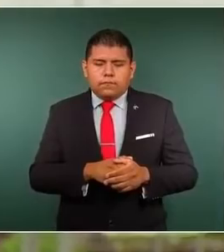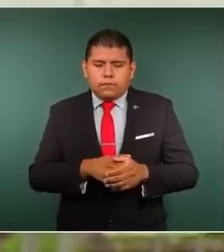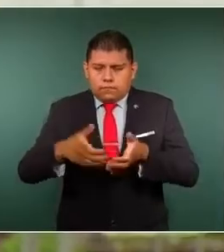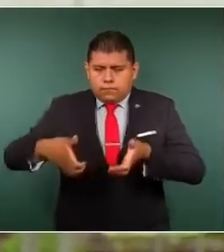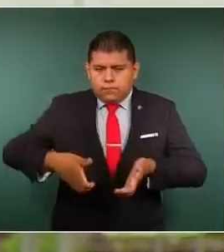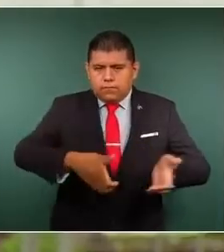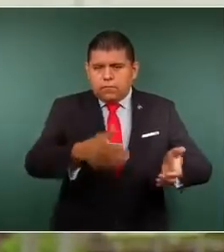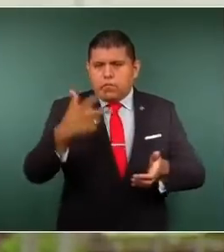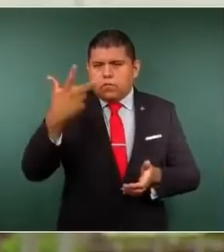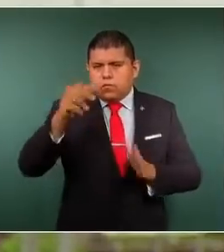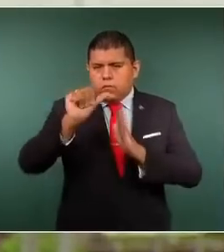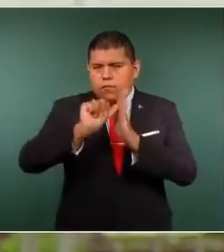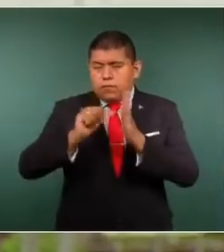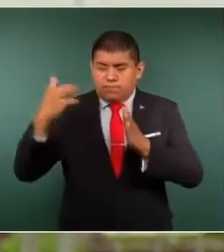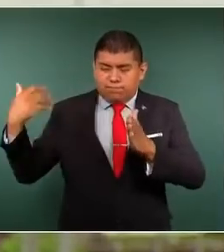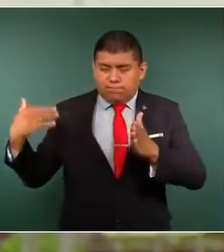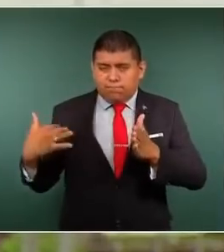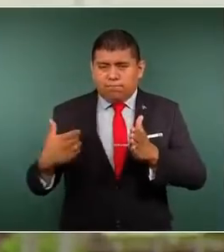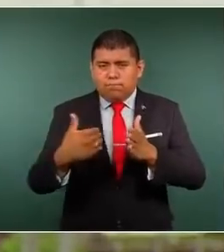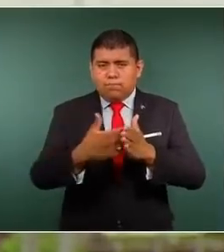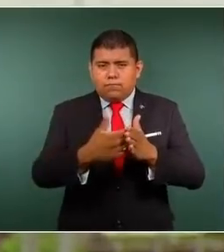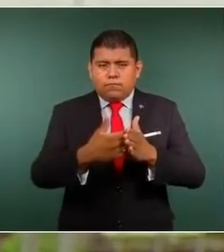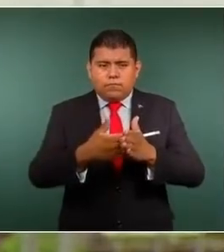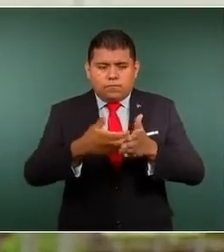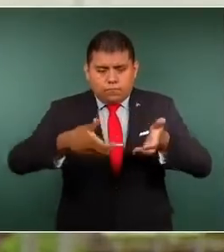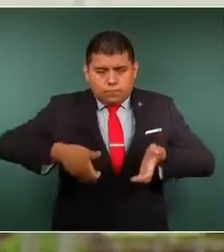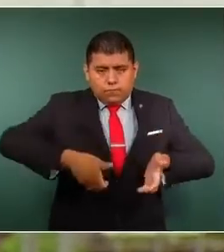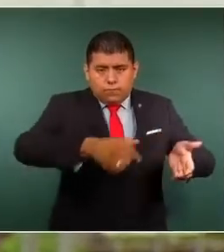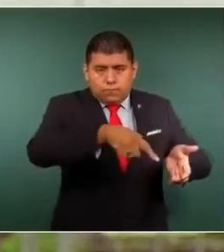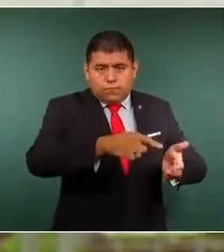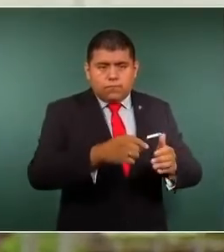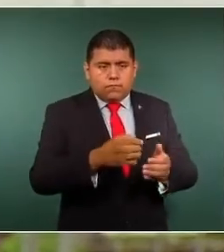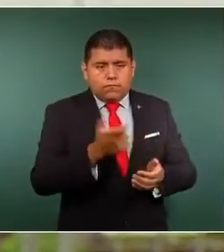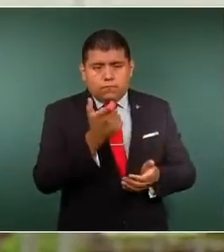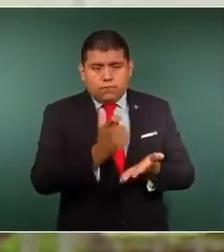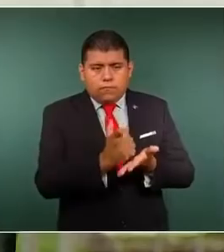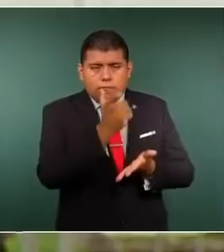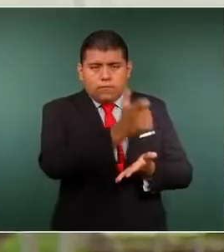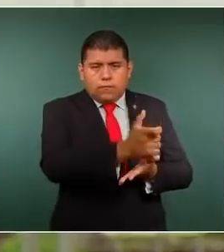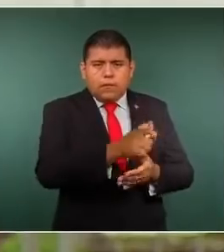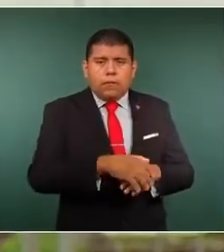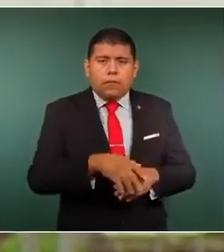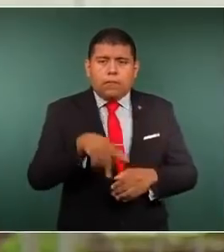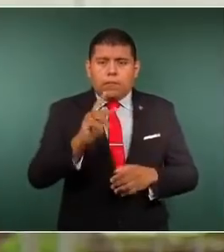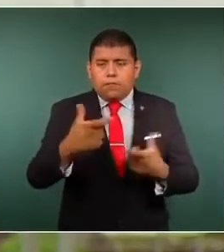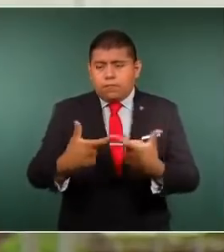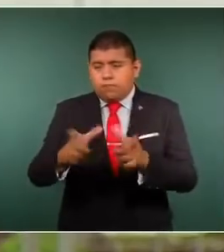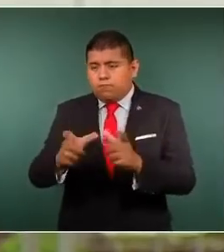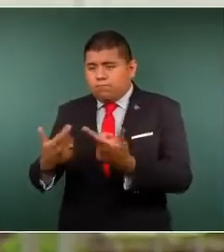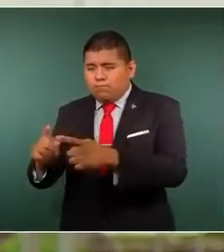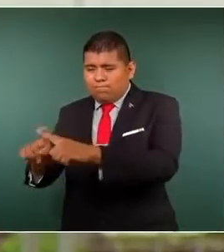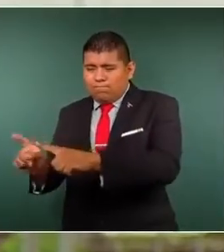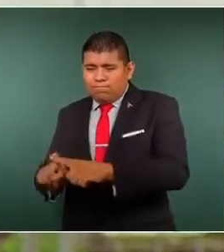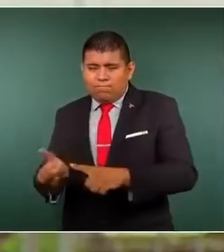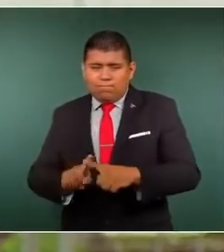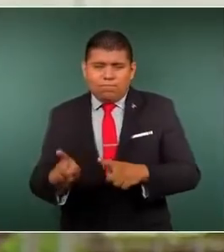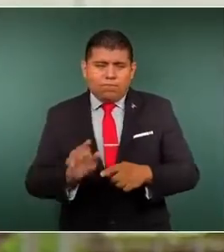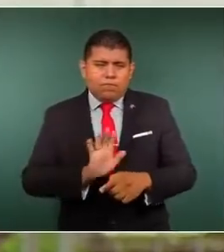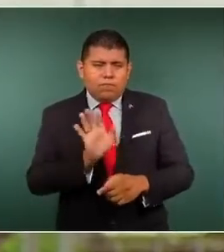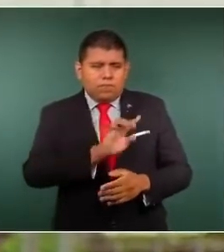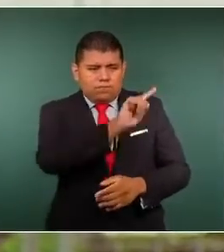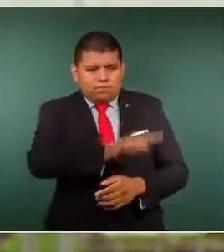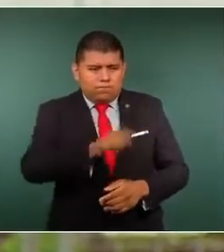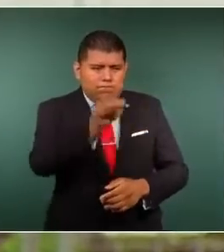hay ocho meses en los que las casetas de las autopistas han estado tomadas por distintos grupos la mayoría de estas